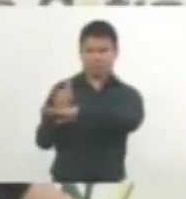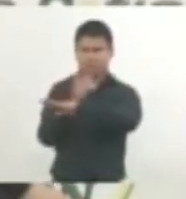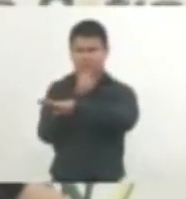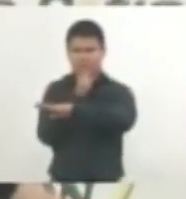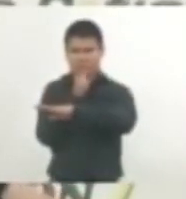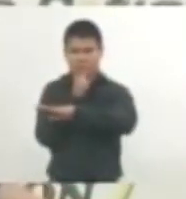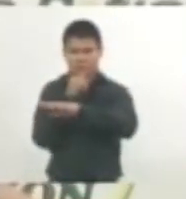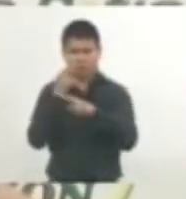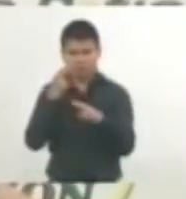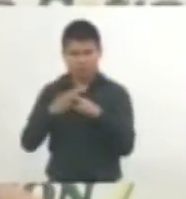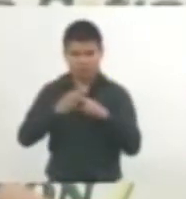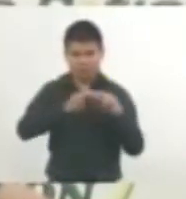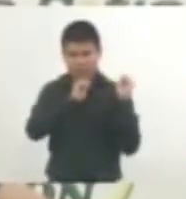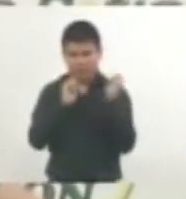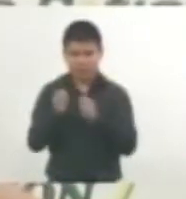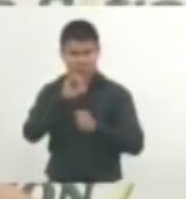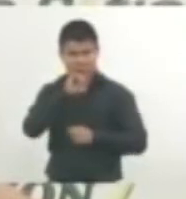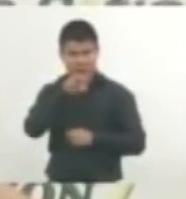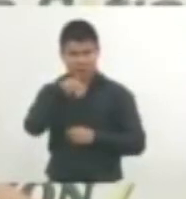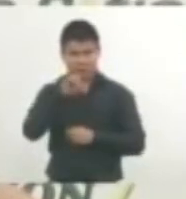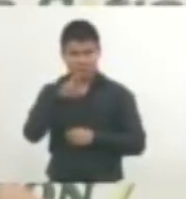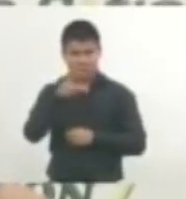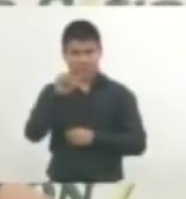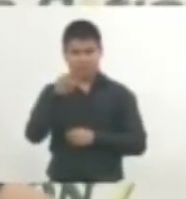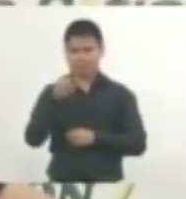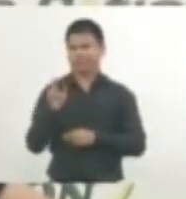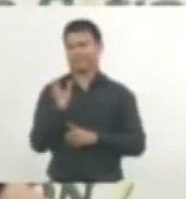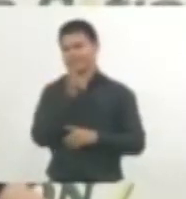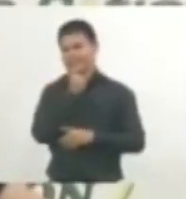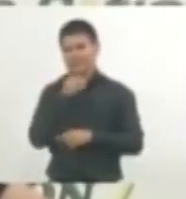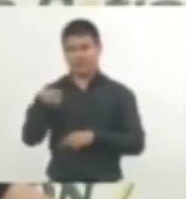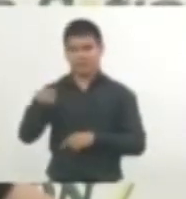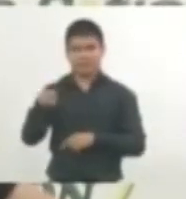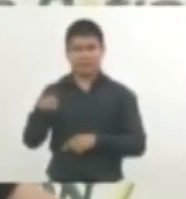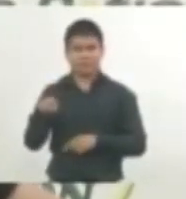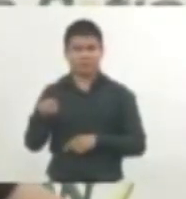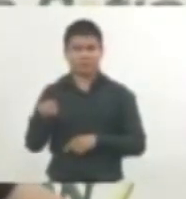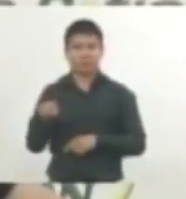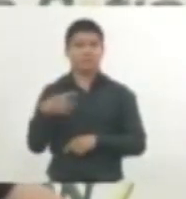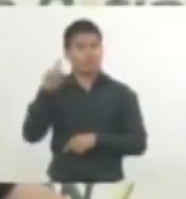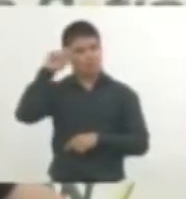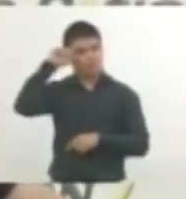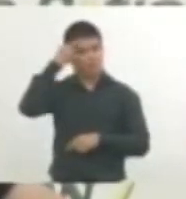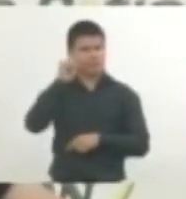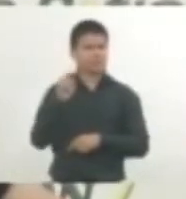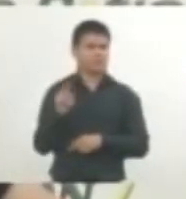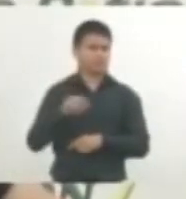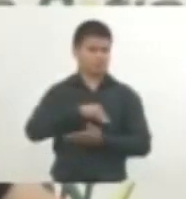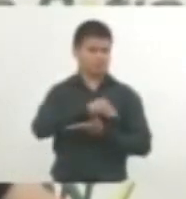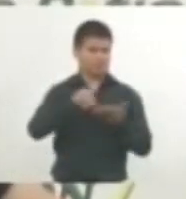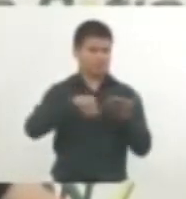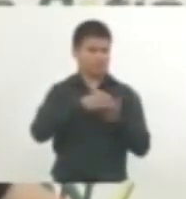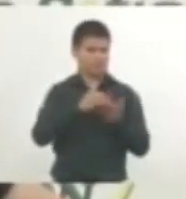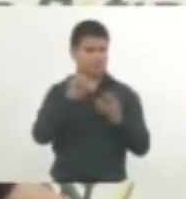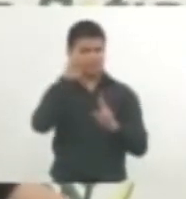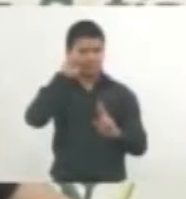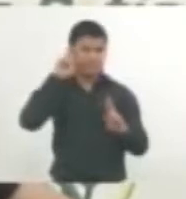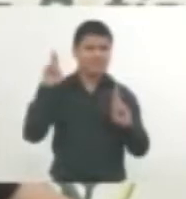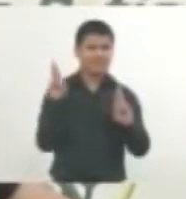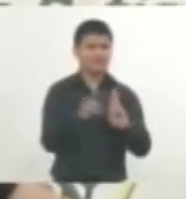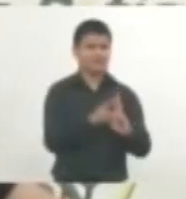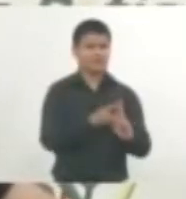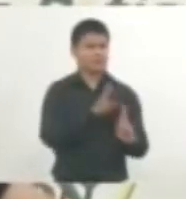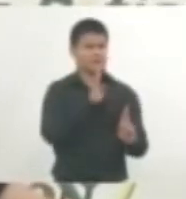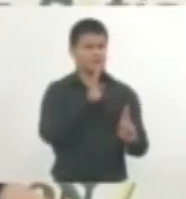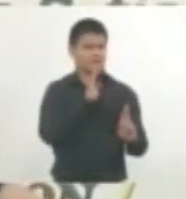por la señora Ivona Costa Cero. En tal sentido, la Gobernación del Atlántico debe darle reconocimiento al director